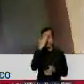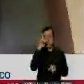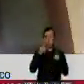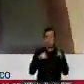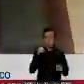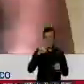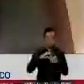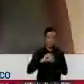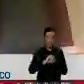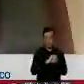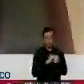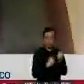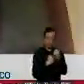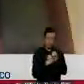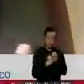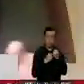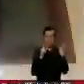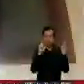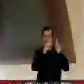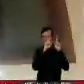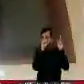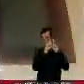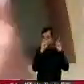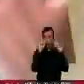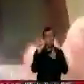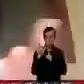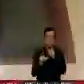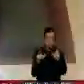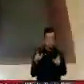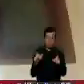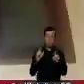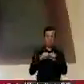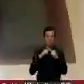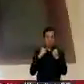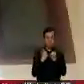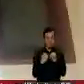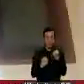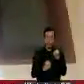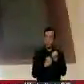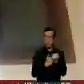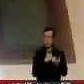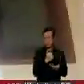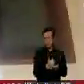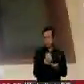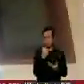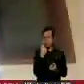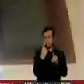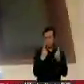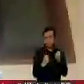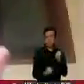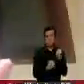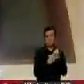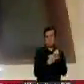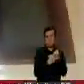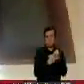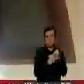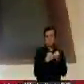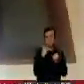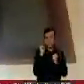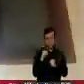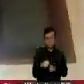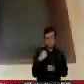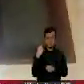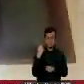contribuciones solidarias de las personas naturales, de las personas jurídicas, también de las sociedades, en definitiva, dentro de esto, que nos van a permitir financiar,